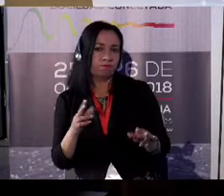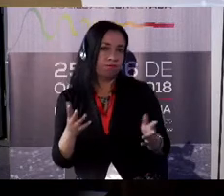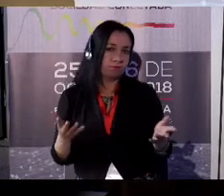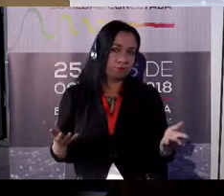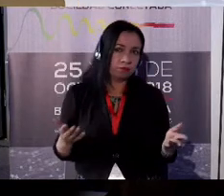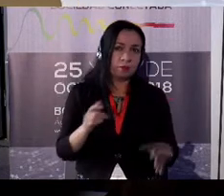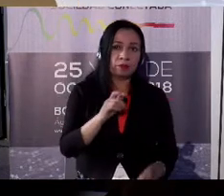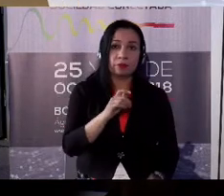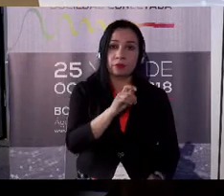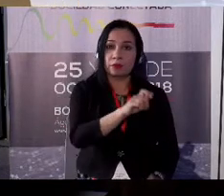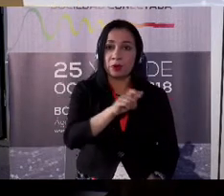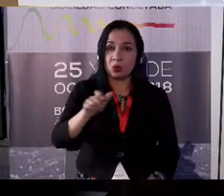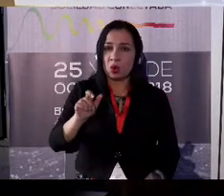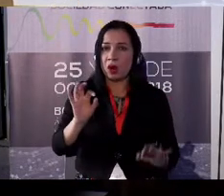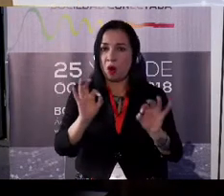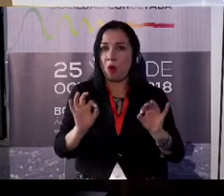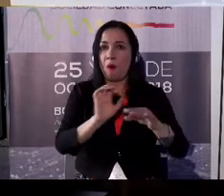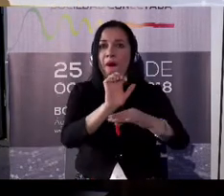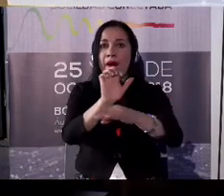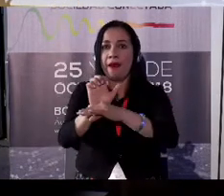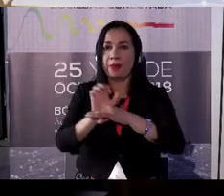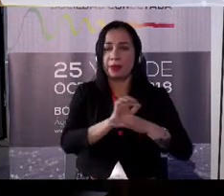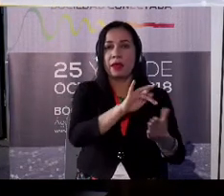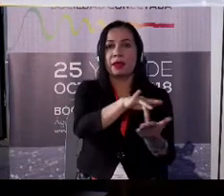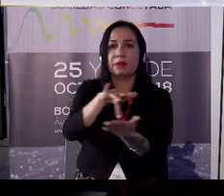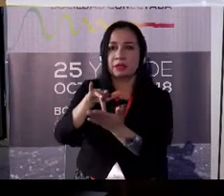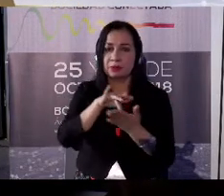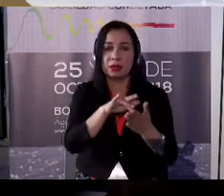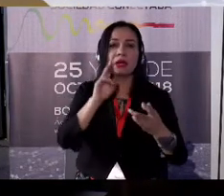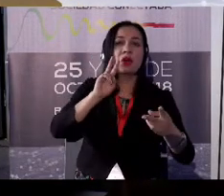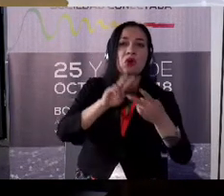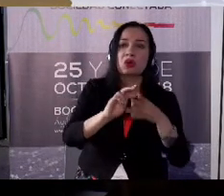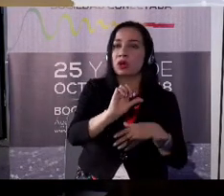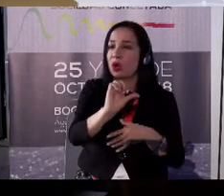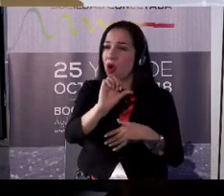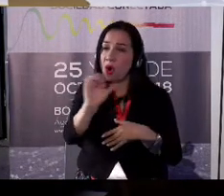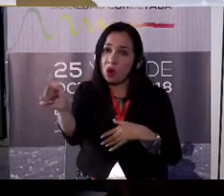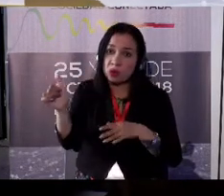los participantes conocieran la identidad de los otros participantes.